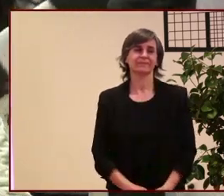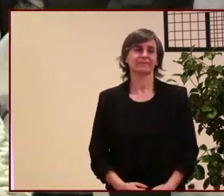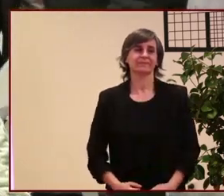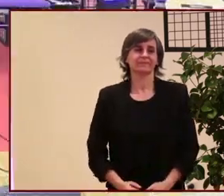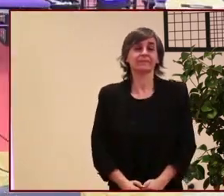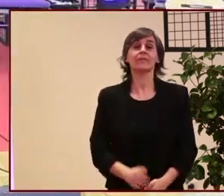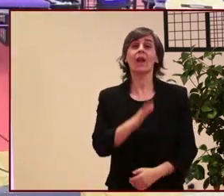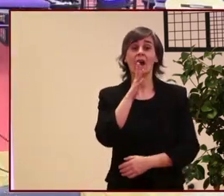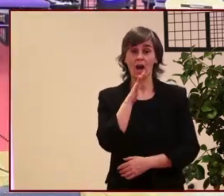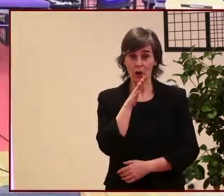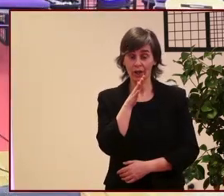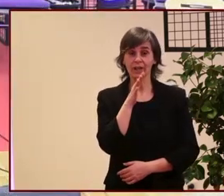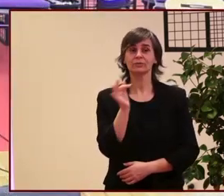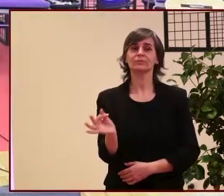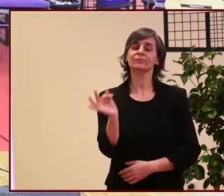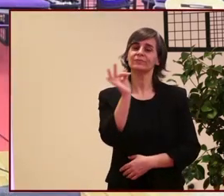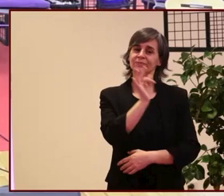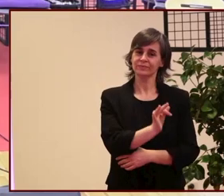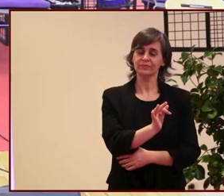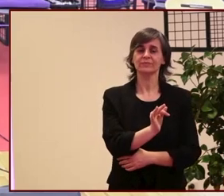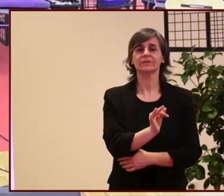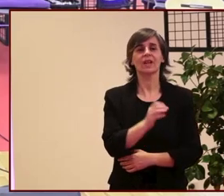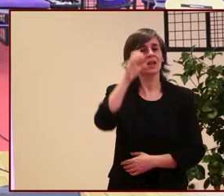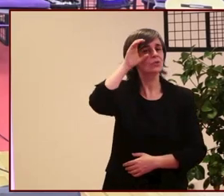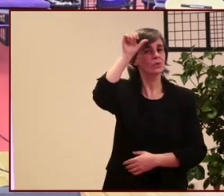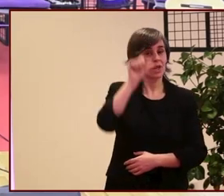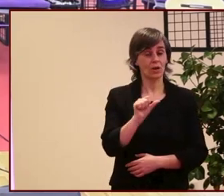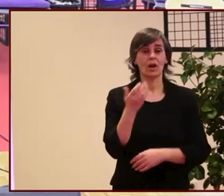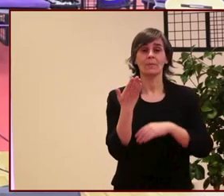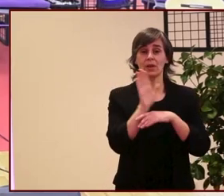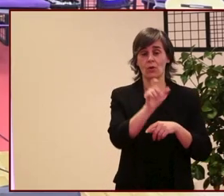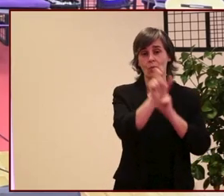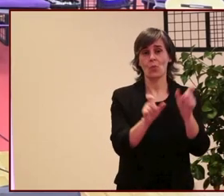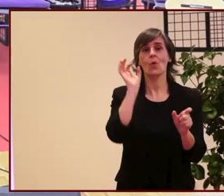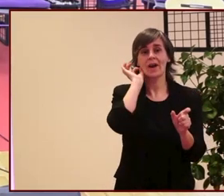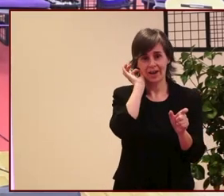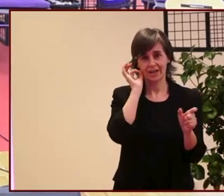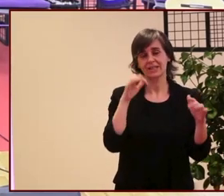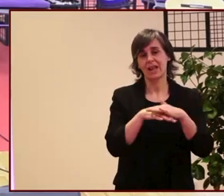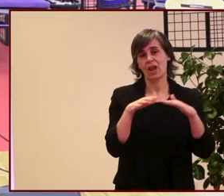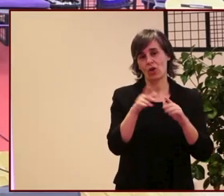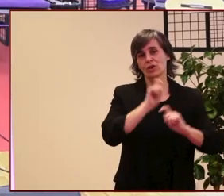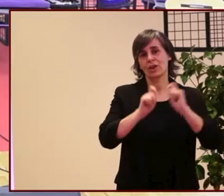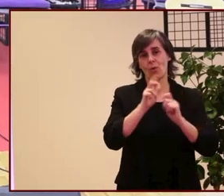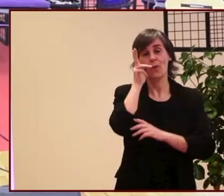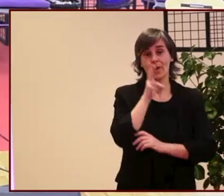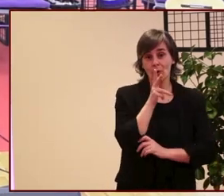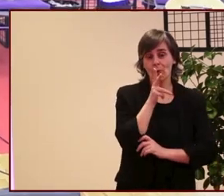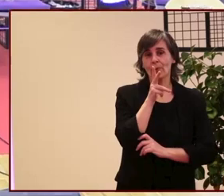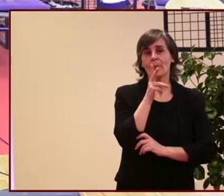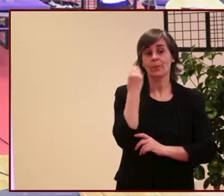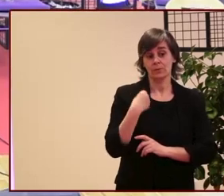y a continuación hemos escoitar a una representación das mulleres del tejido asociativo de vigo que